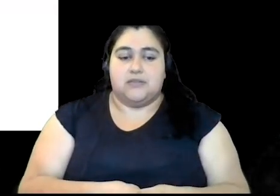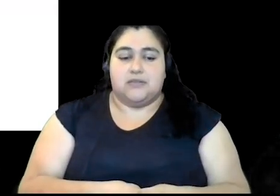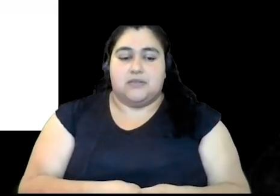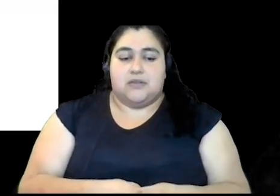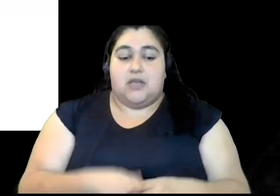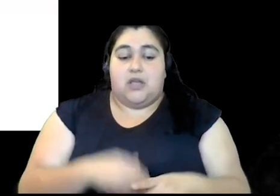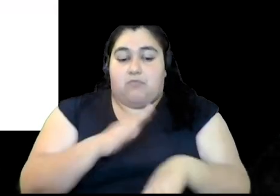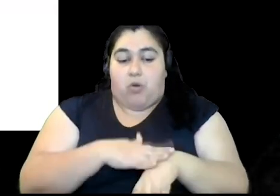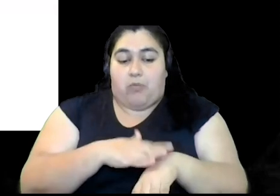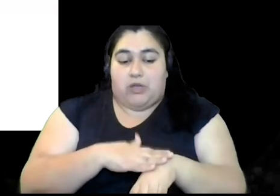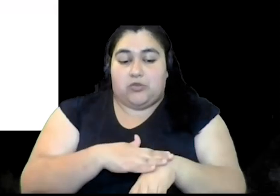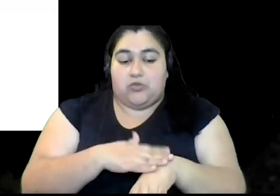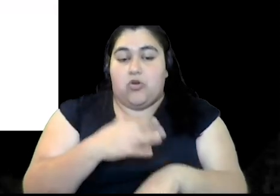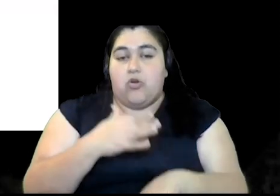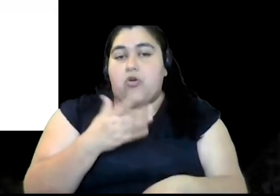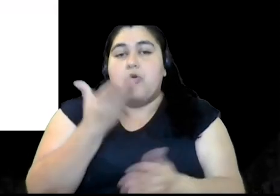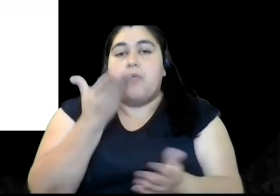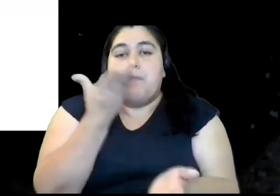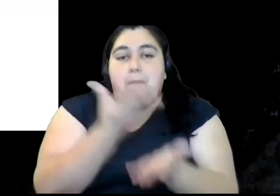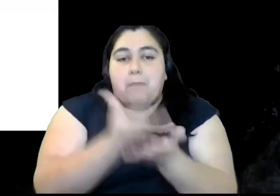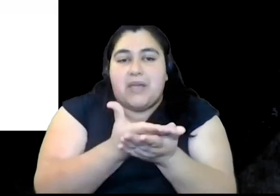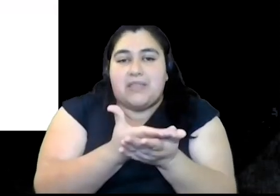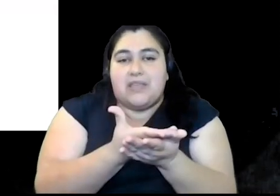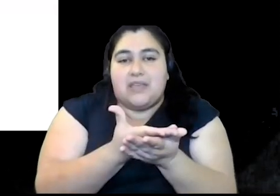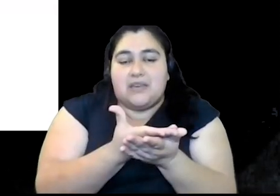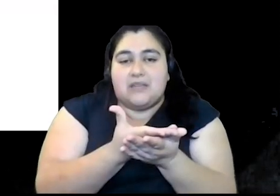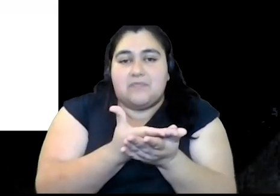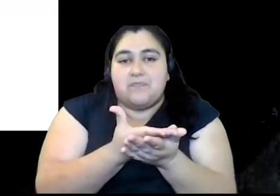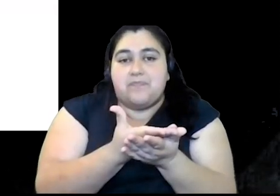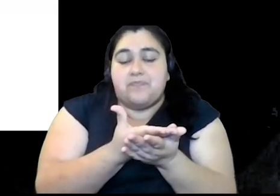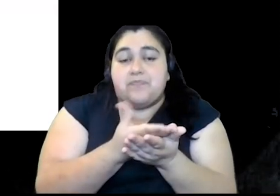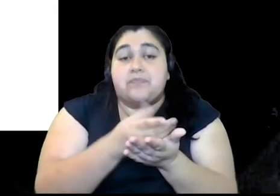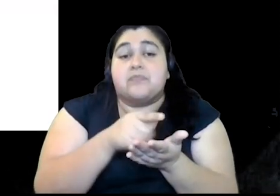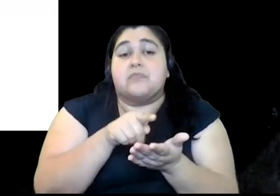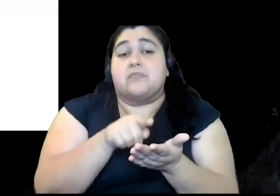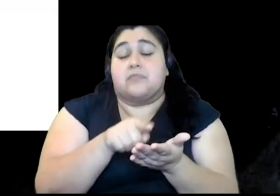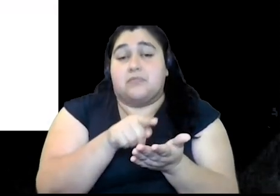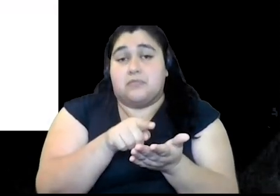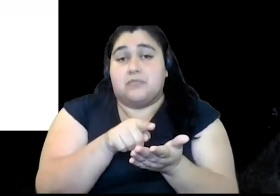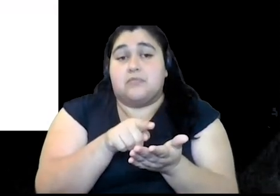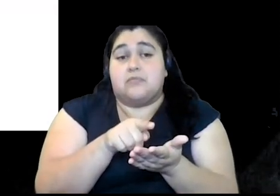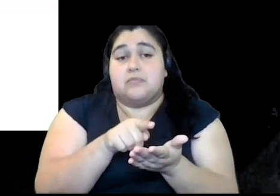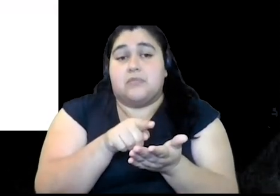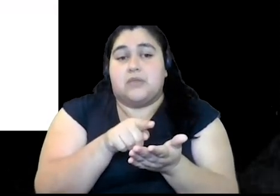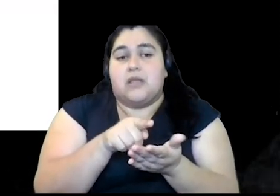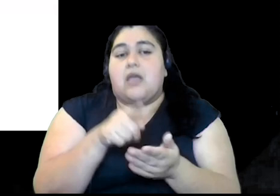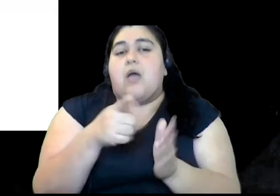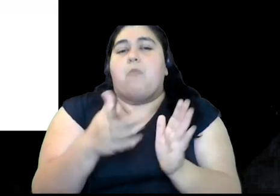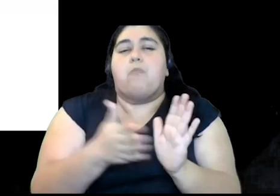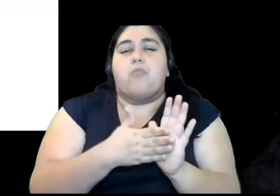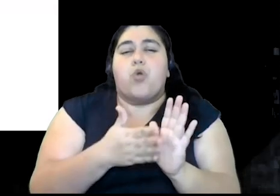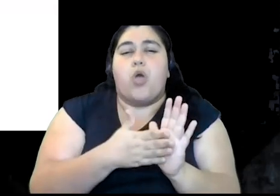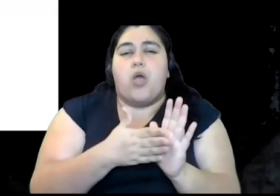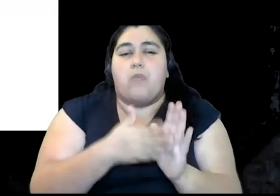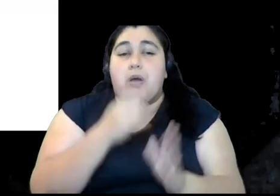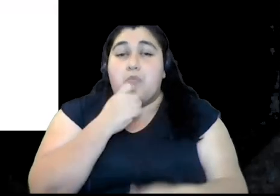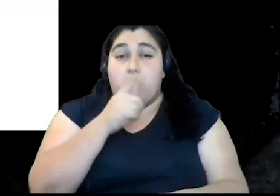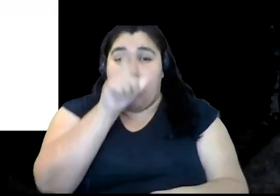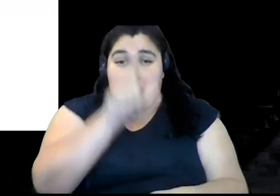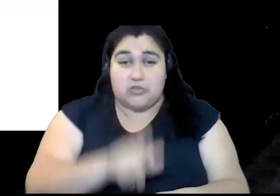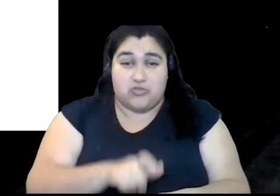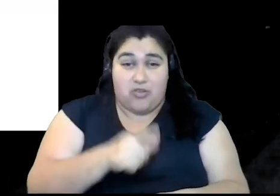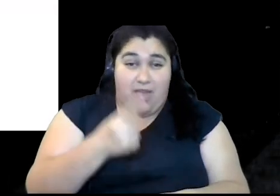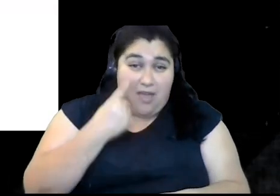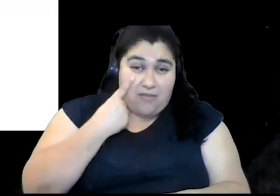puede pedir únicamente el cese de estas indivisiones cuando puedan probar que el cónyuge